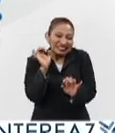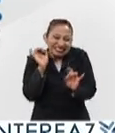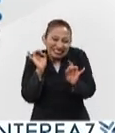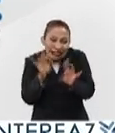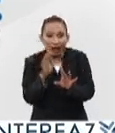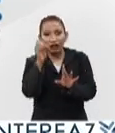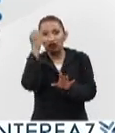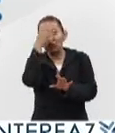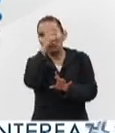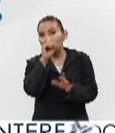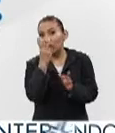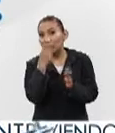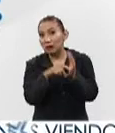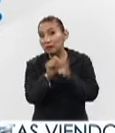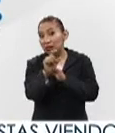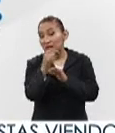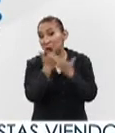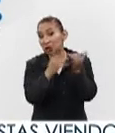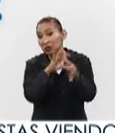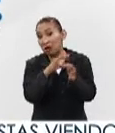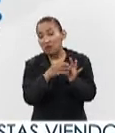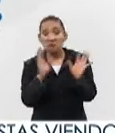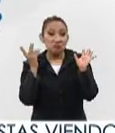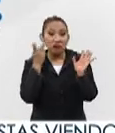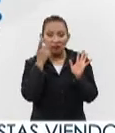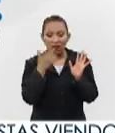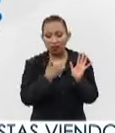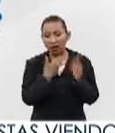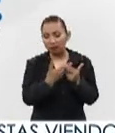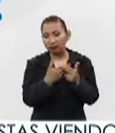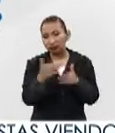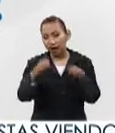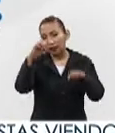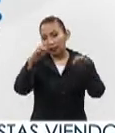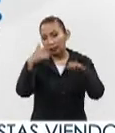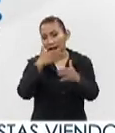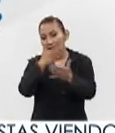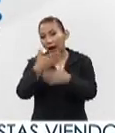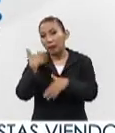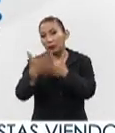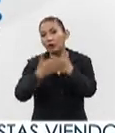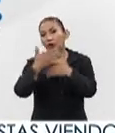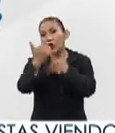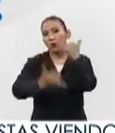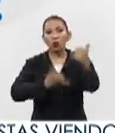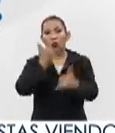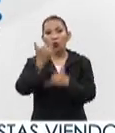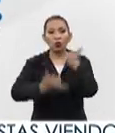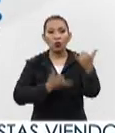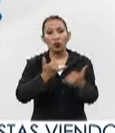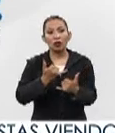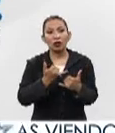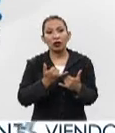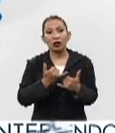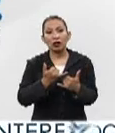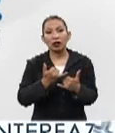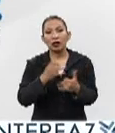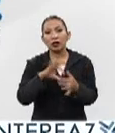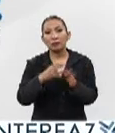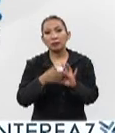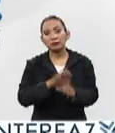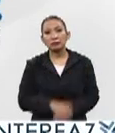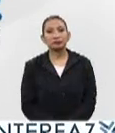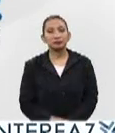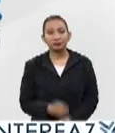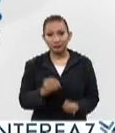llegar a Tokio 2020 a los Juegos Olímpicos. Si no, tiene buena edad para llegar a los próximos Juegos. Pues. A los Juegos Olímpicos.